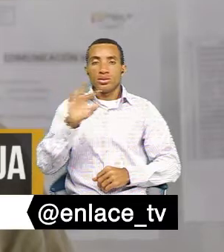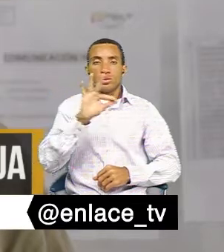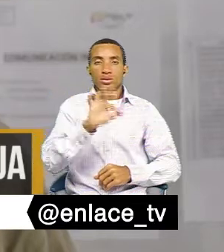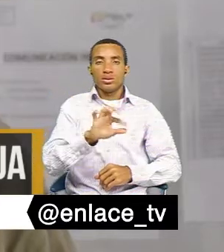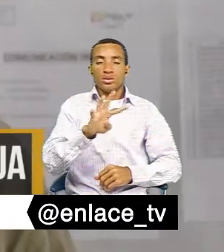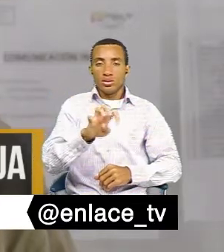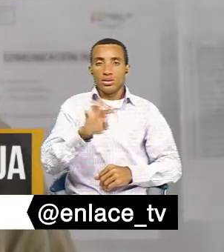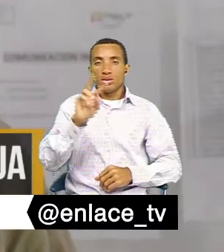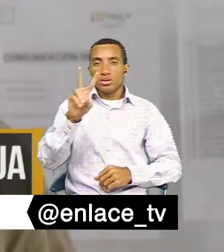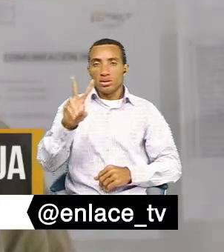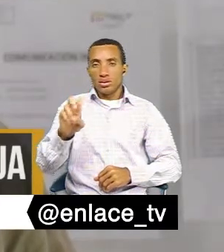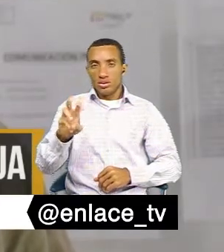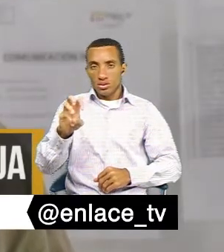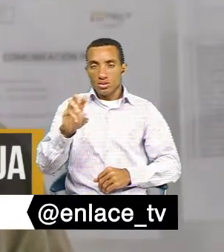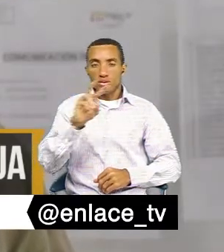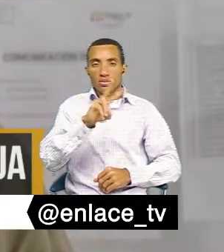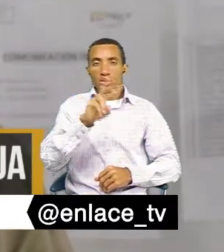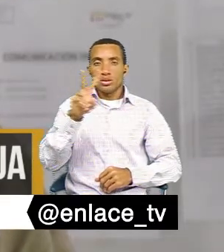311-252-9822, el